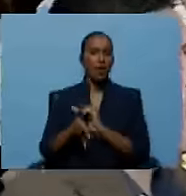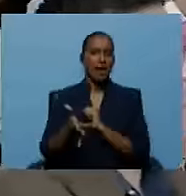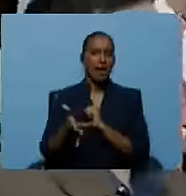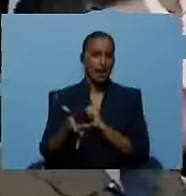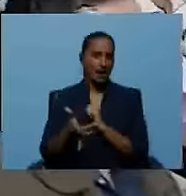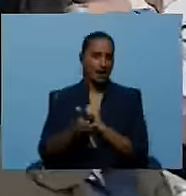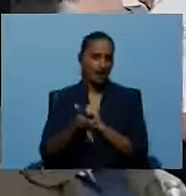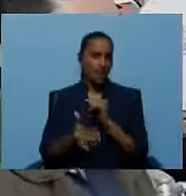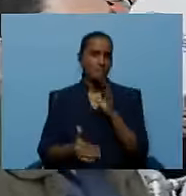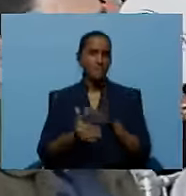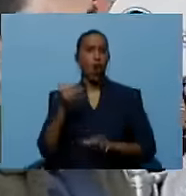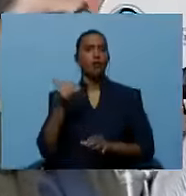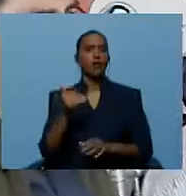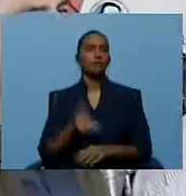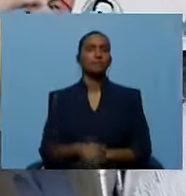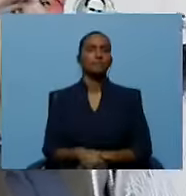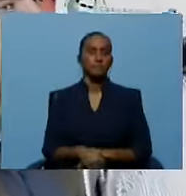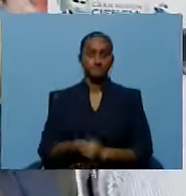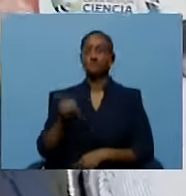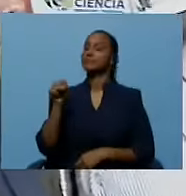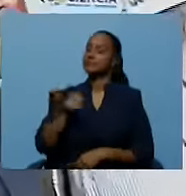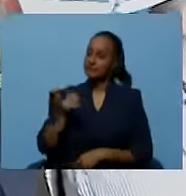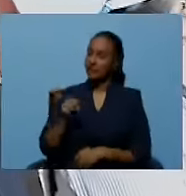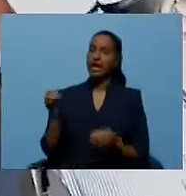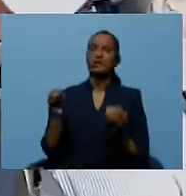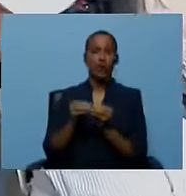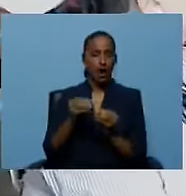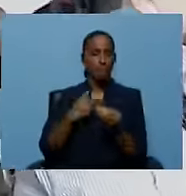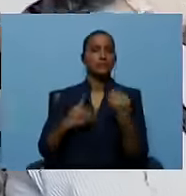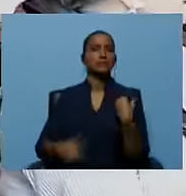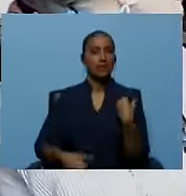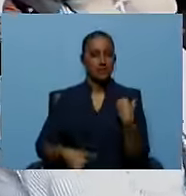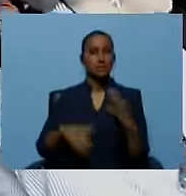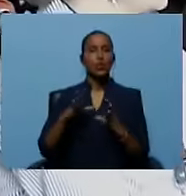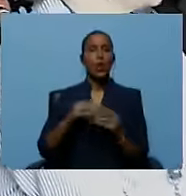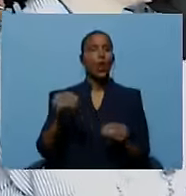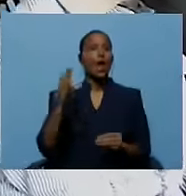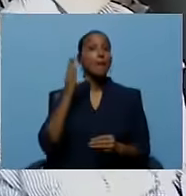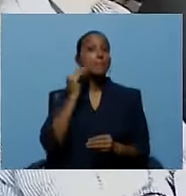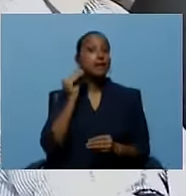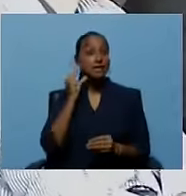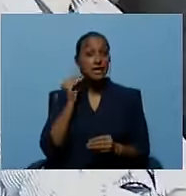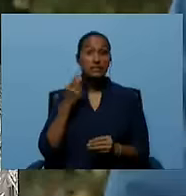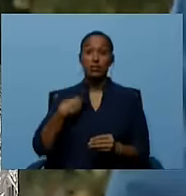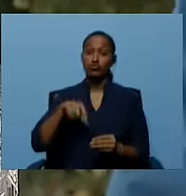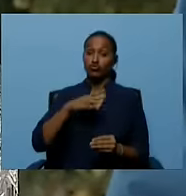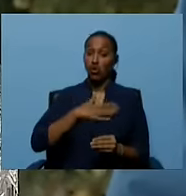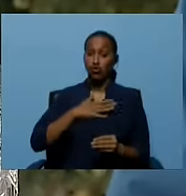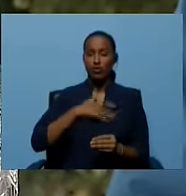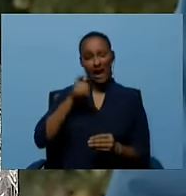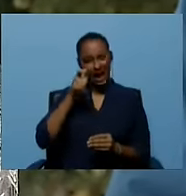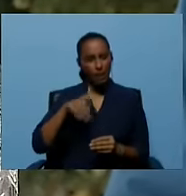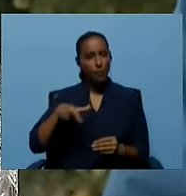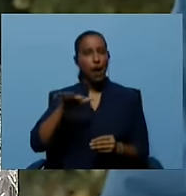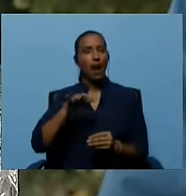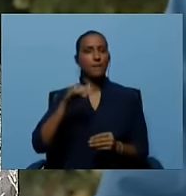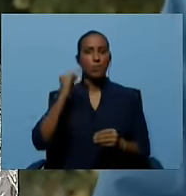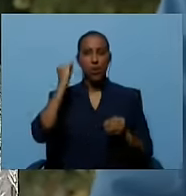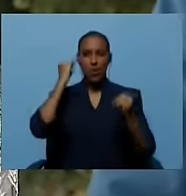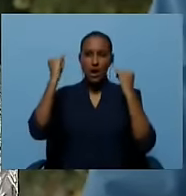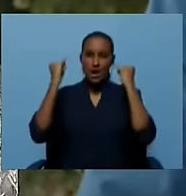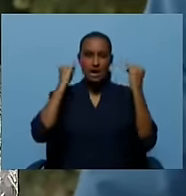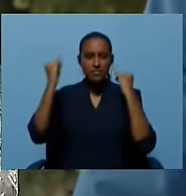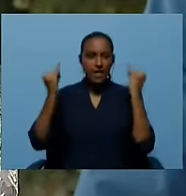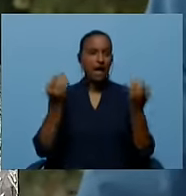Así es, presidente. En cada experiencia de investigación nos encontramos en las comunidades la inventiva de nuestro pueblo, la creatividad, la